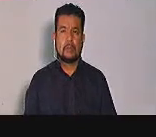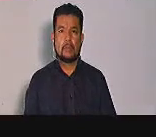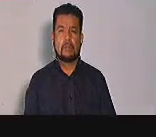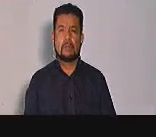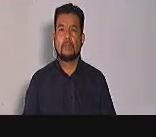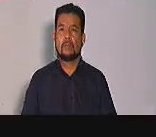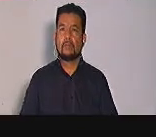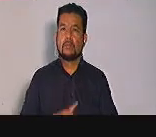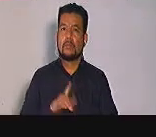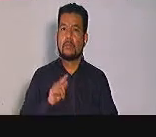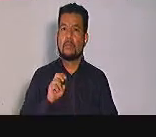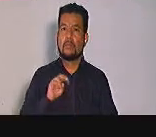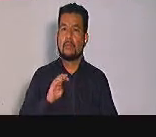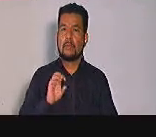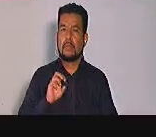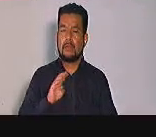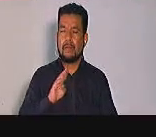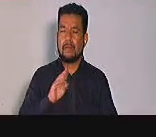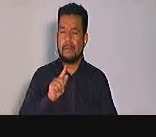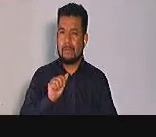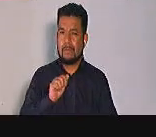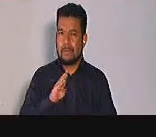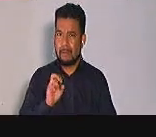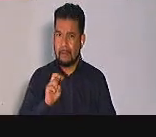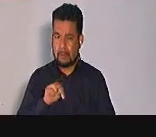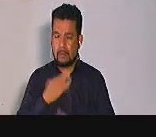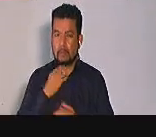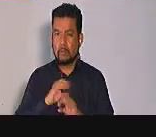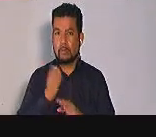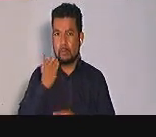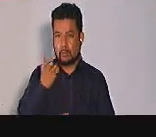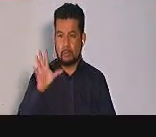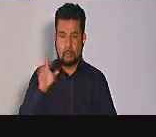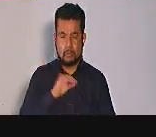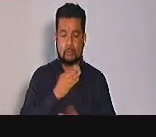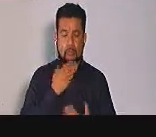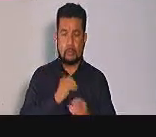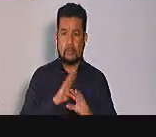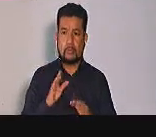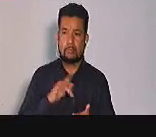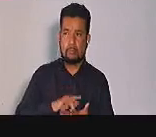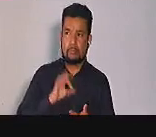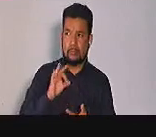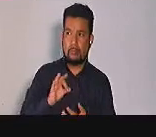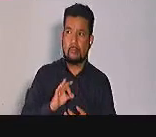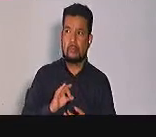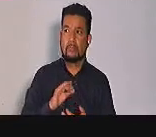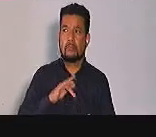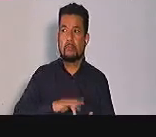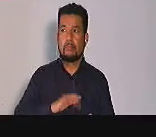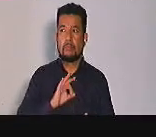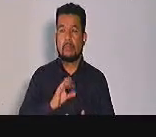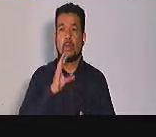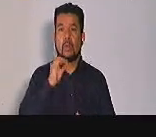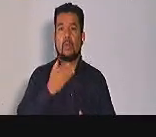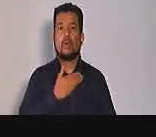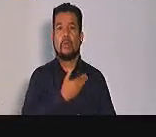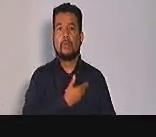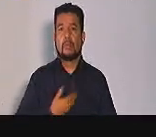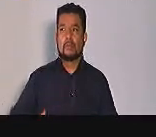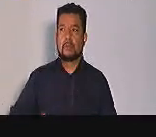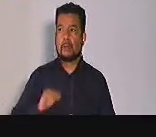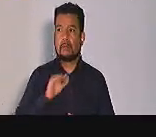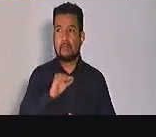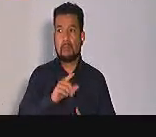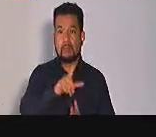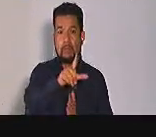Doctor Fabián, muy buenos días para usted. Muy buenos días para todos, presente. Concejal Miguel, muy buenos días a usted. Copiada su asistencia. Señor presidente, le informo